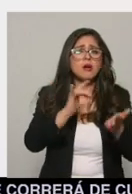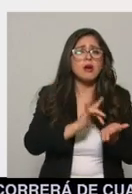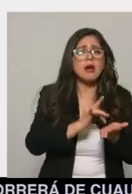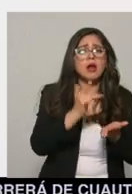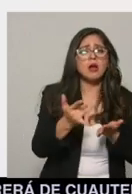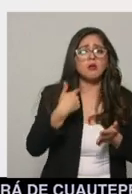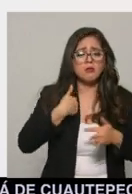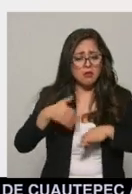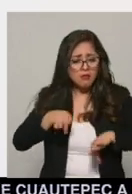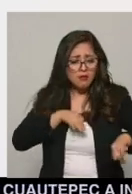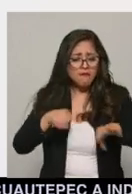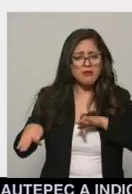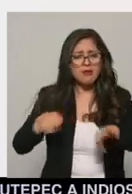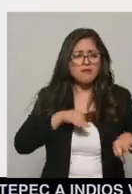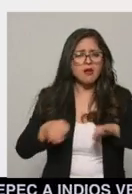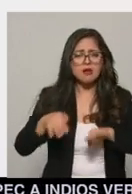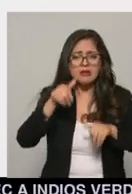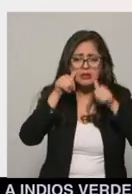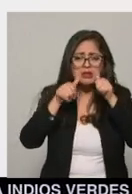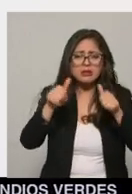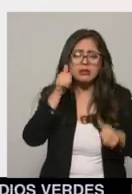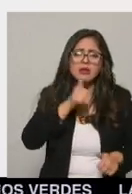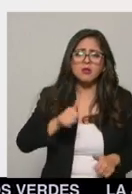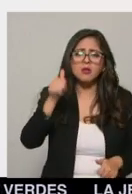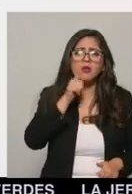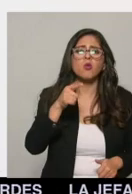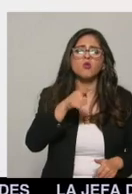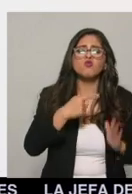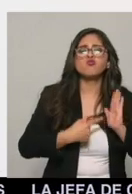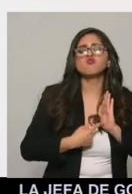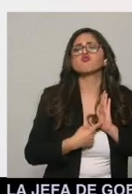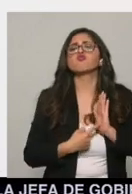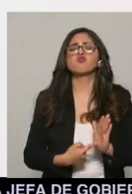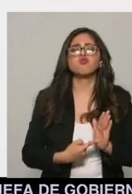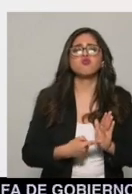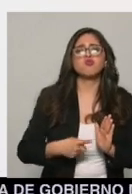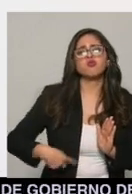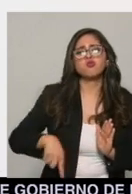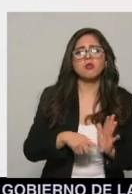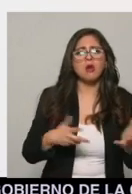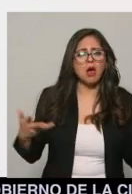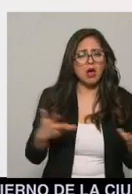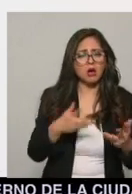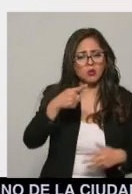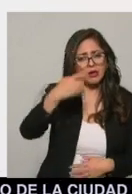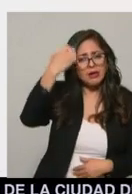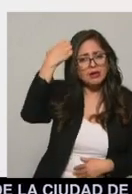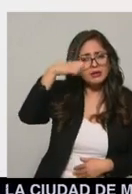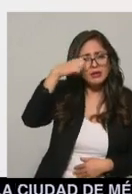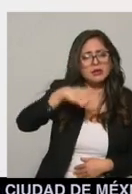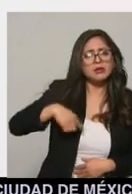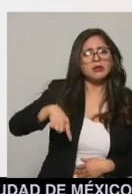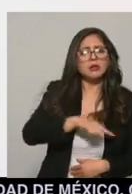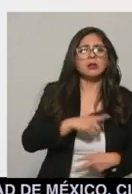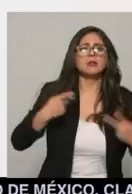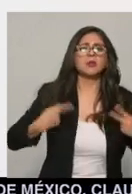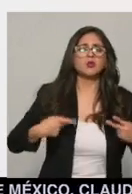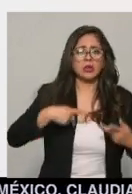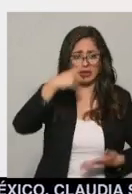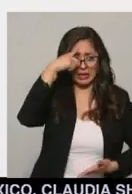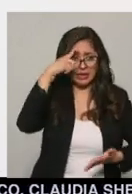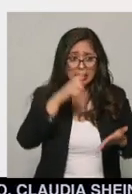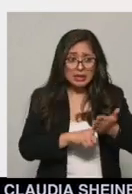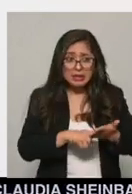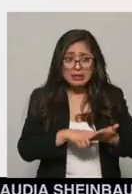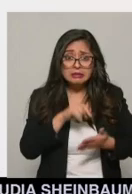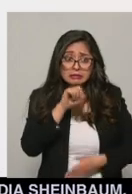agradecimiento es trabajando y dando todo lo que tú estás capacitado, y por lo que la gente cree hay que demostrarlo. Y